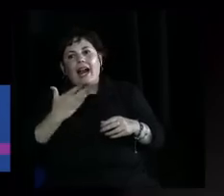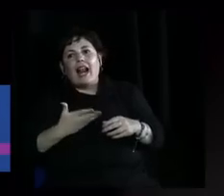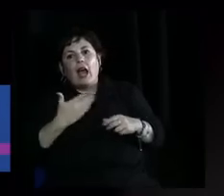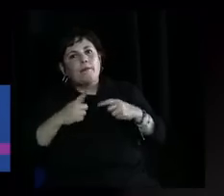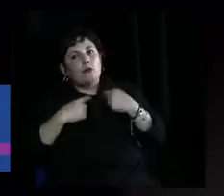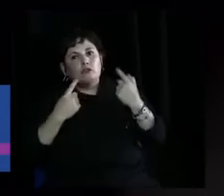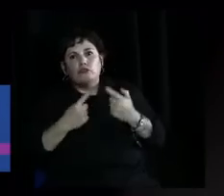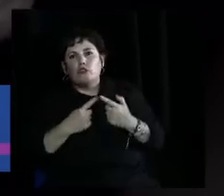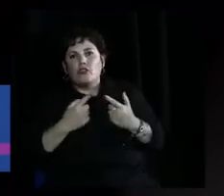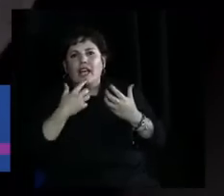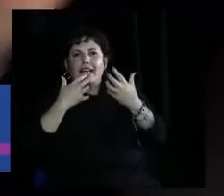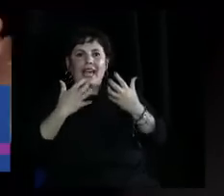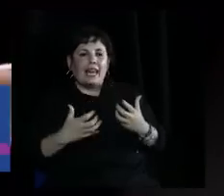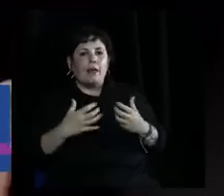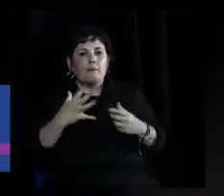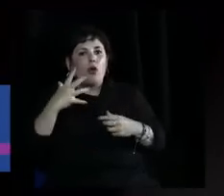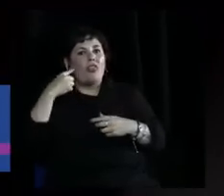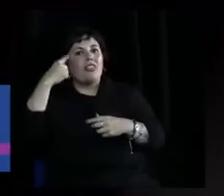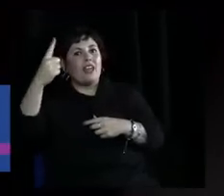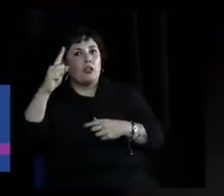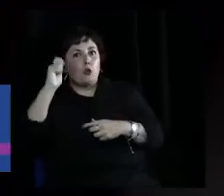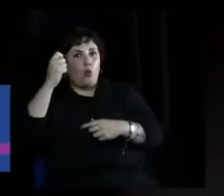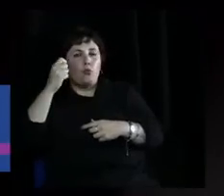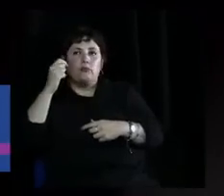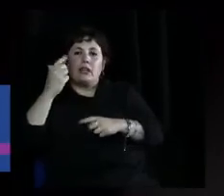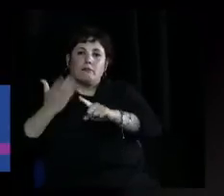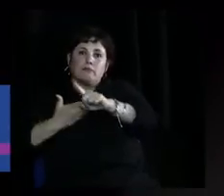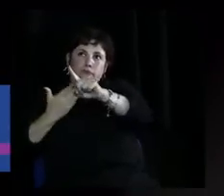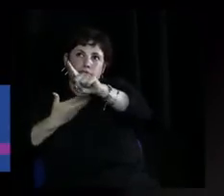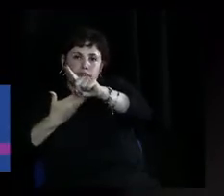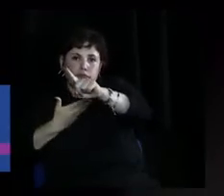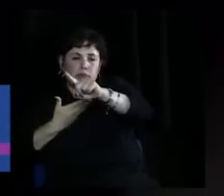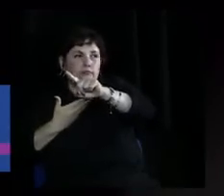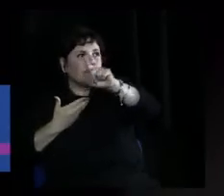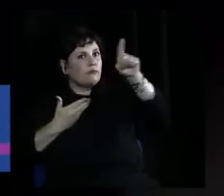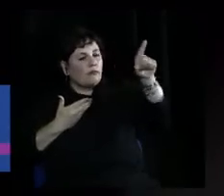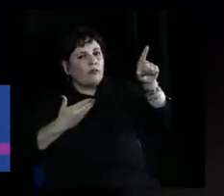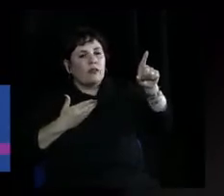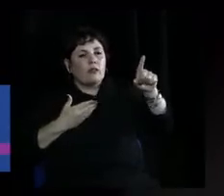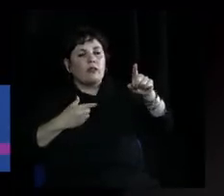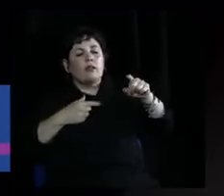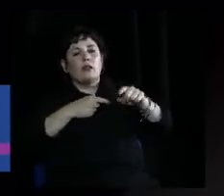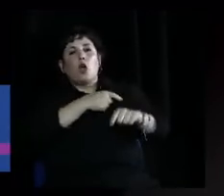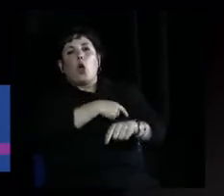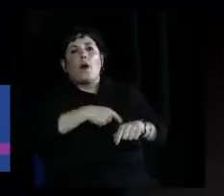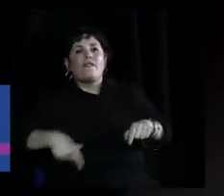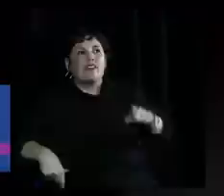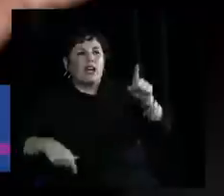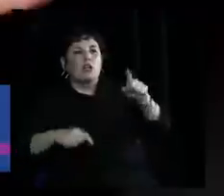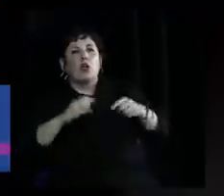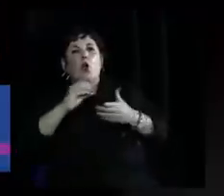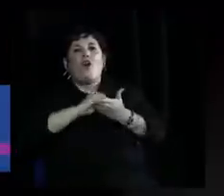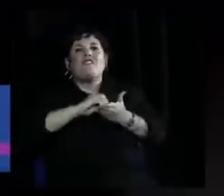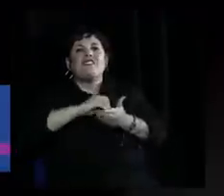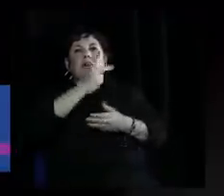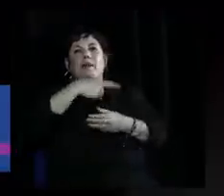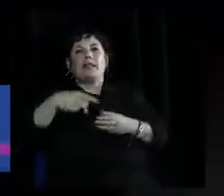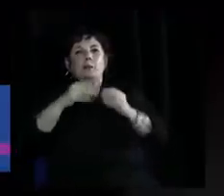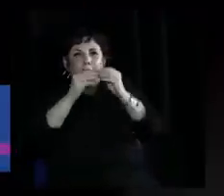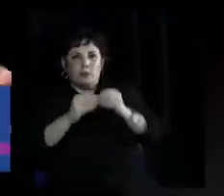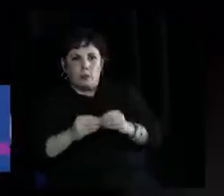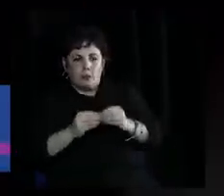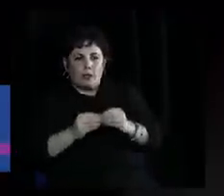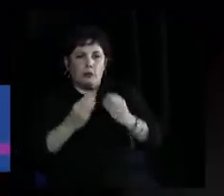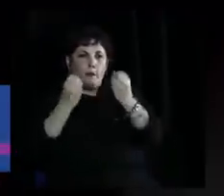va tanto al directorio de UTE como al Poder Ejecutivo, a través del OPP. ¿En qué? En dos